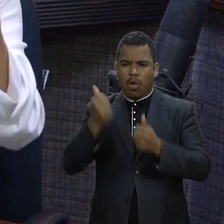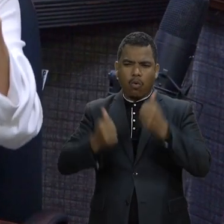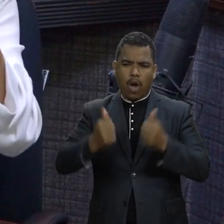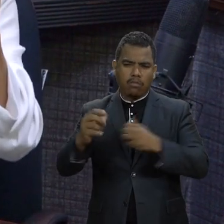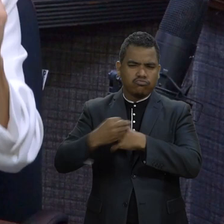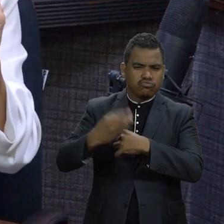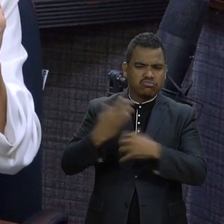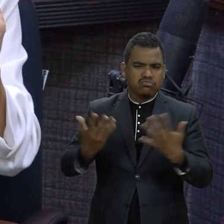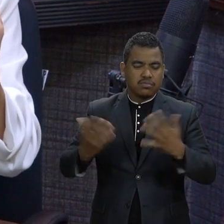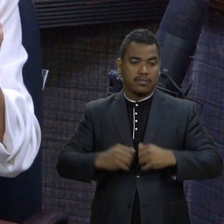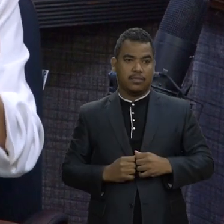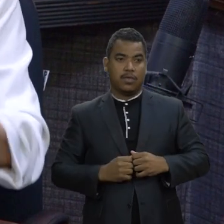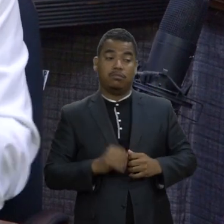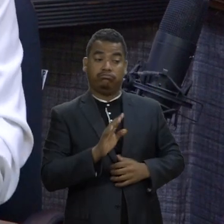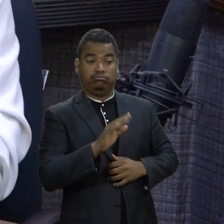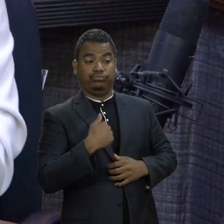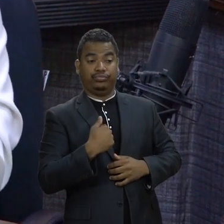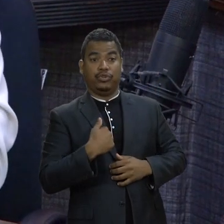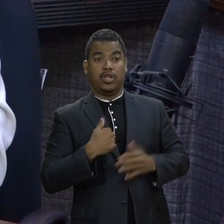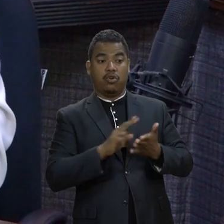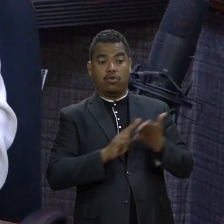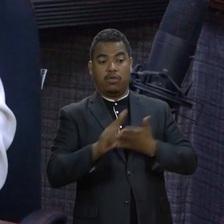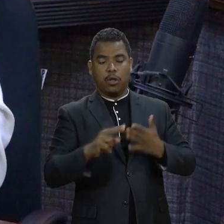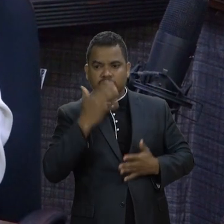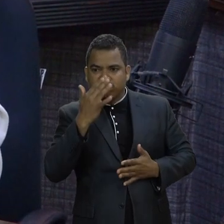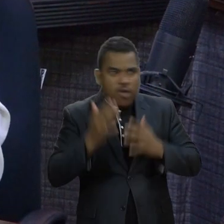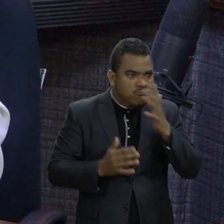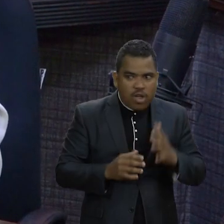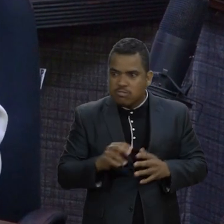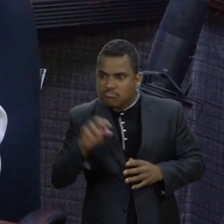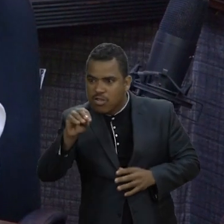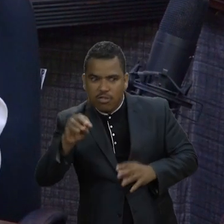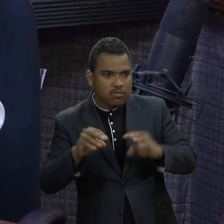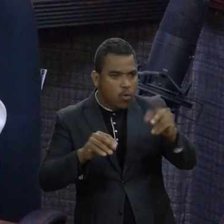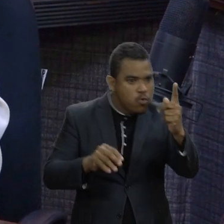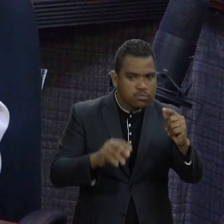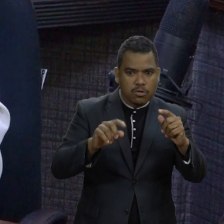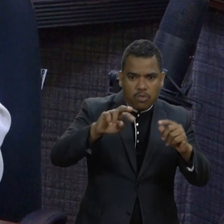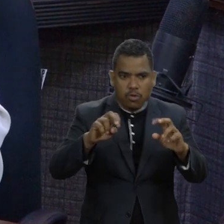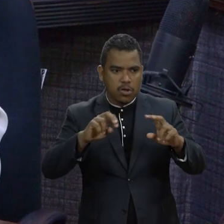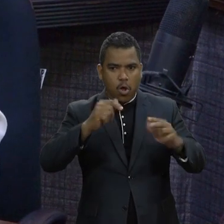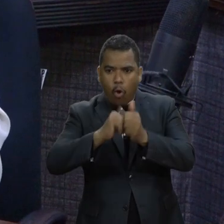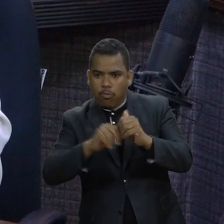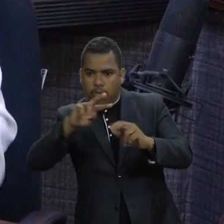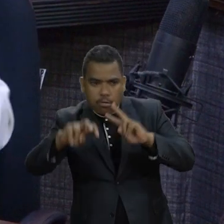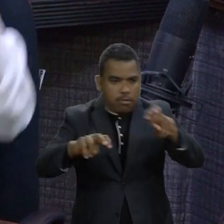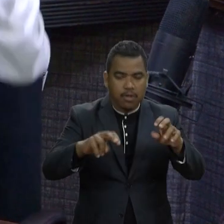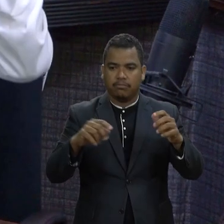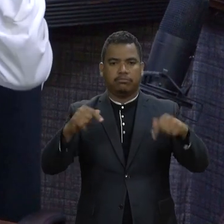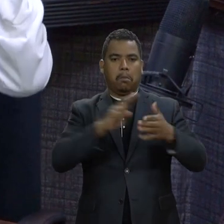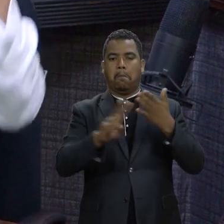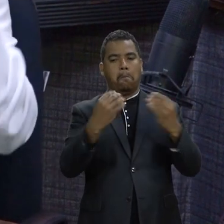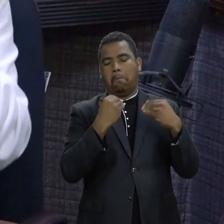que tú dices, ¡oh, pues eso puede ser una buena noticia! O ir a una reunión y oír que alguien dice tal cosa, y tú dices, ¡oh, pero de ahí yo puedo sacar algo! Es